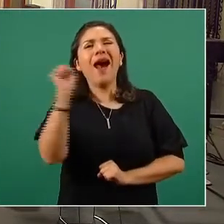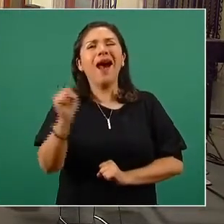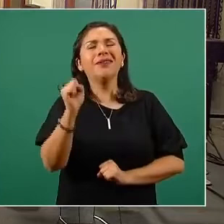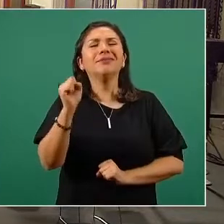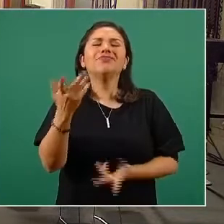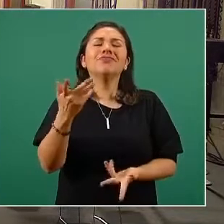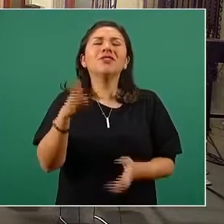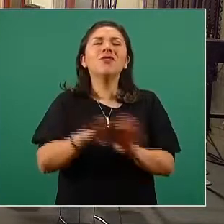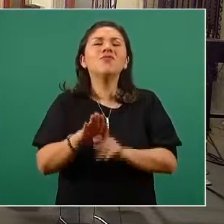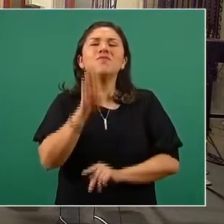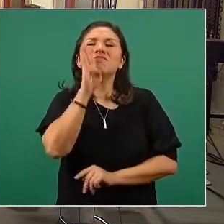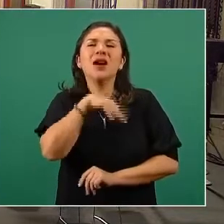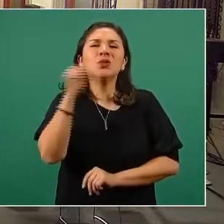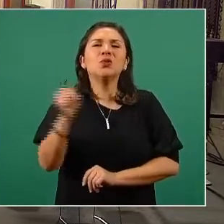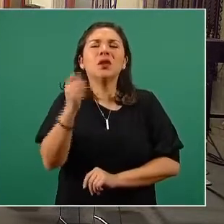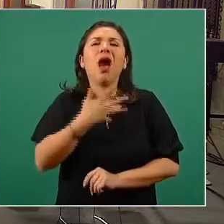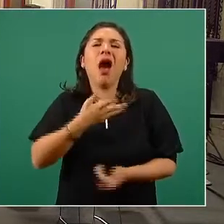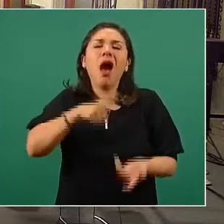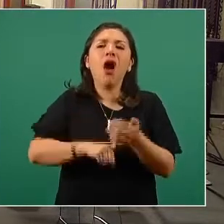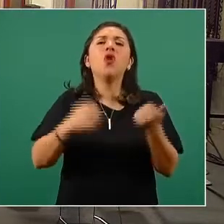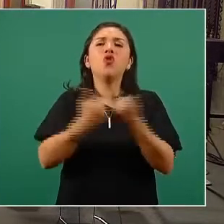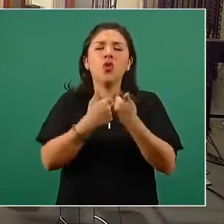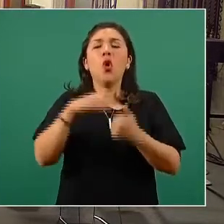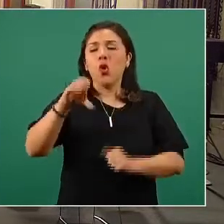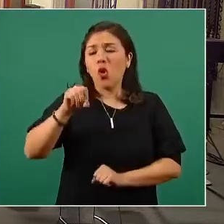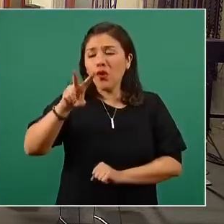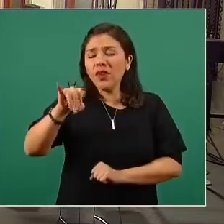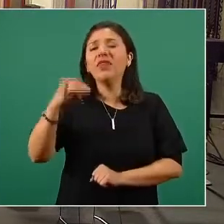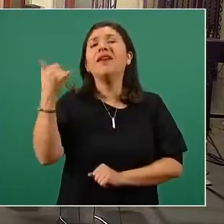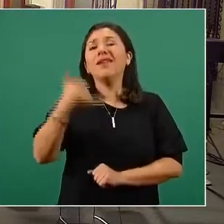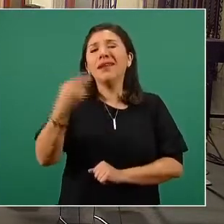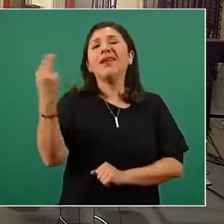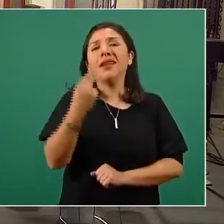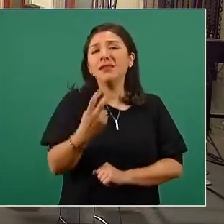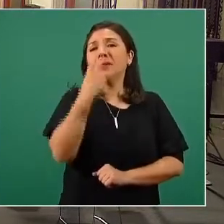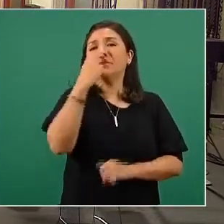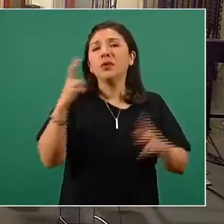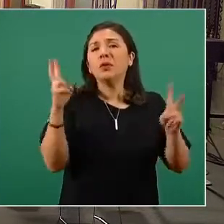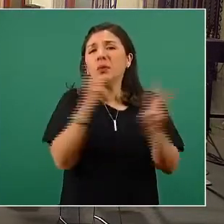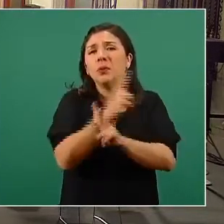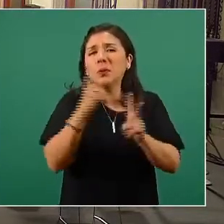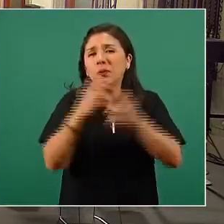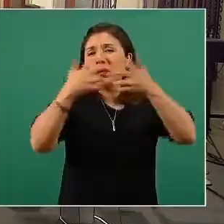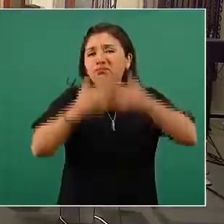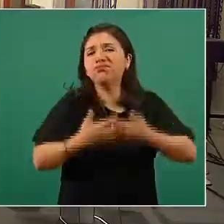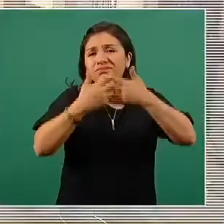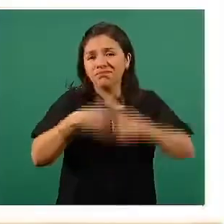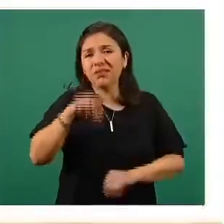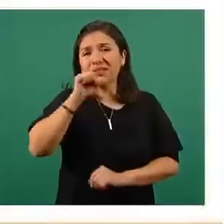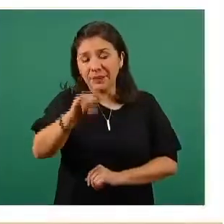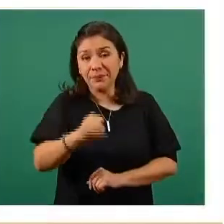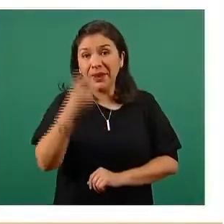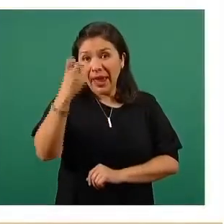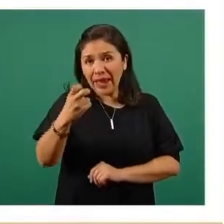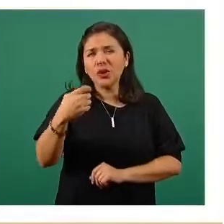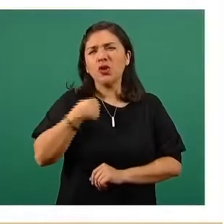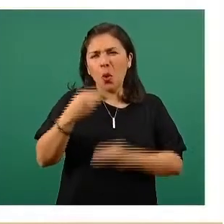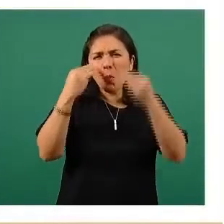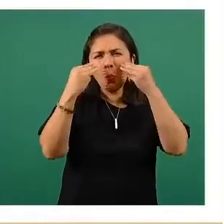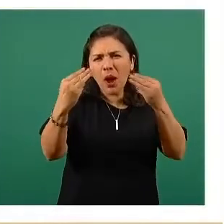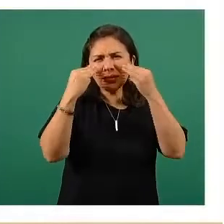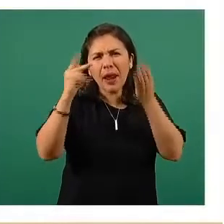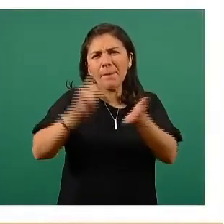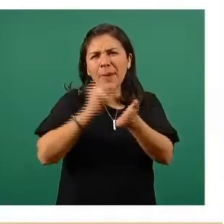tienen diagnóstico a COVID y que han requerido ventilación mecánica. A pesar de que hemos presentado esta gráfica ya en